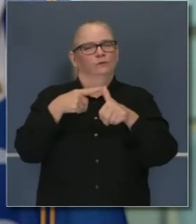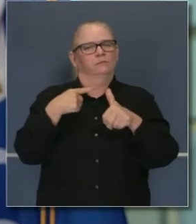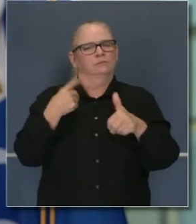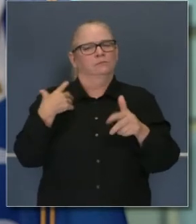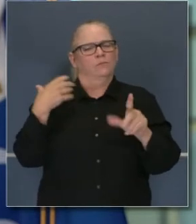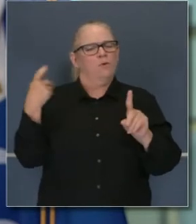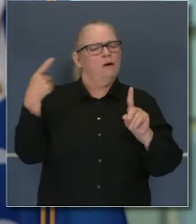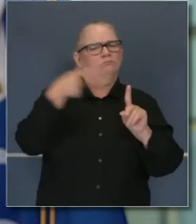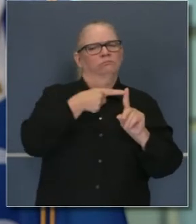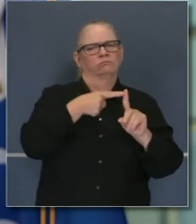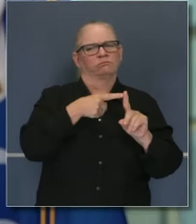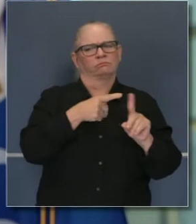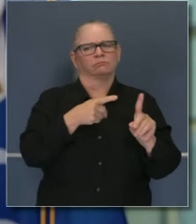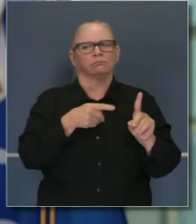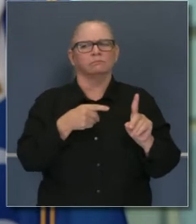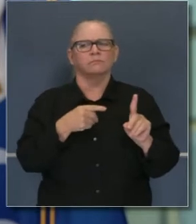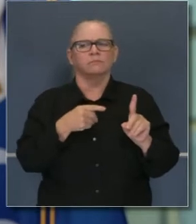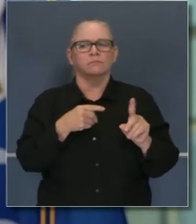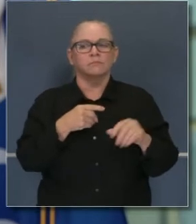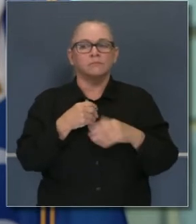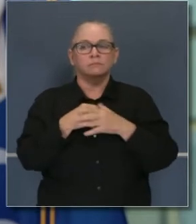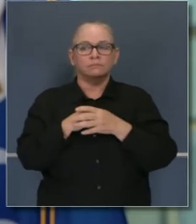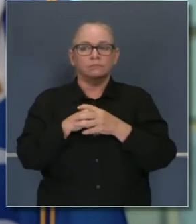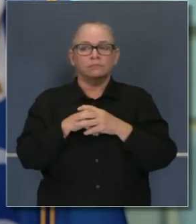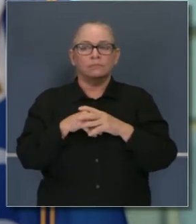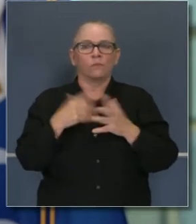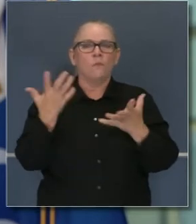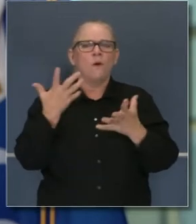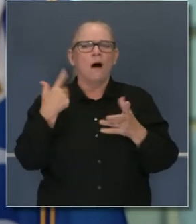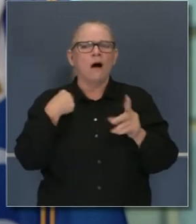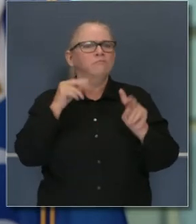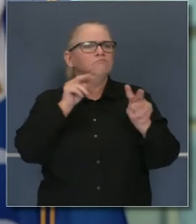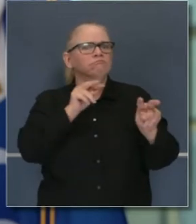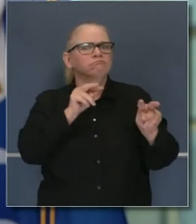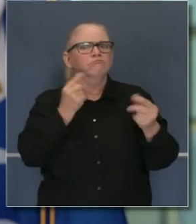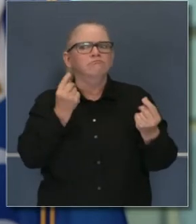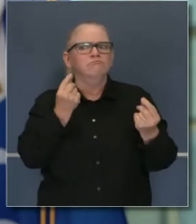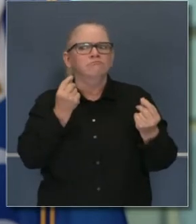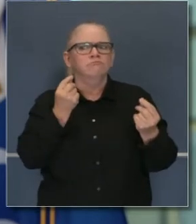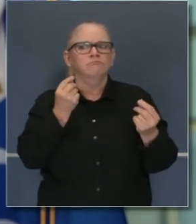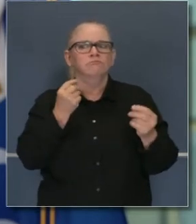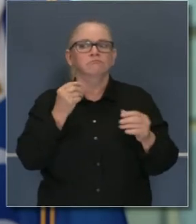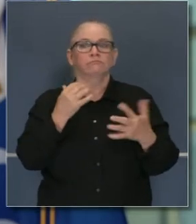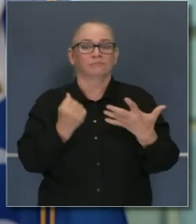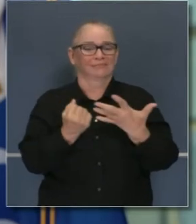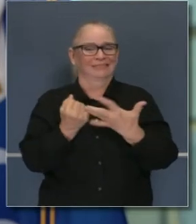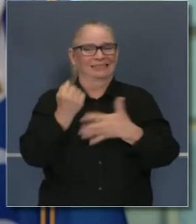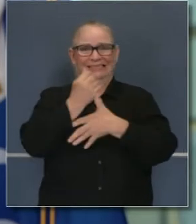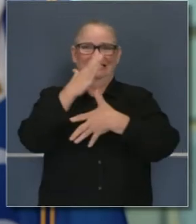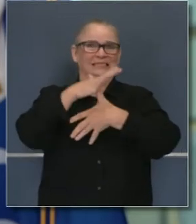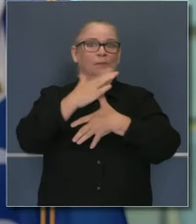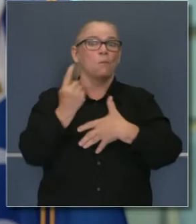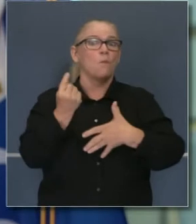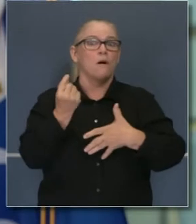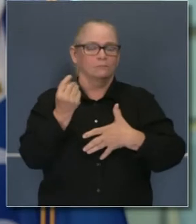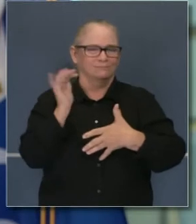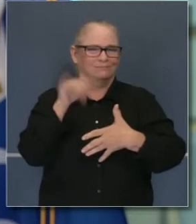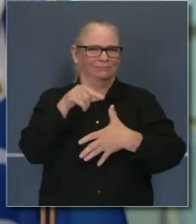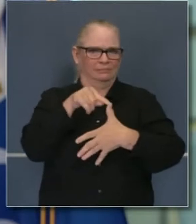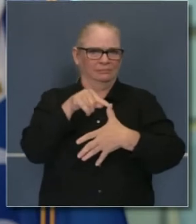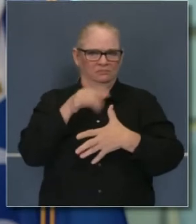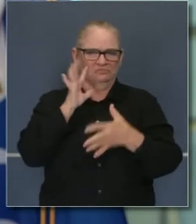empezaré con otro asunto que tenemos que estamos del cual estamos pendientes que es primera prioridad fuera de la situación